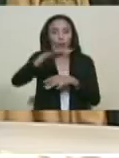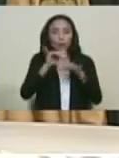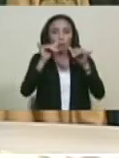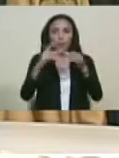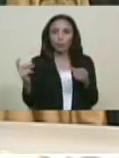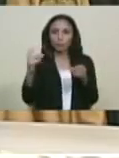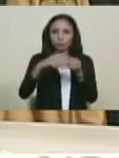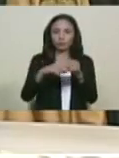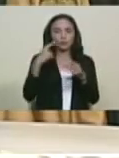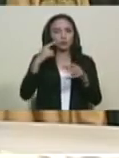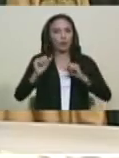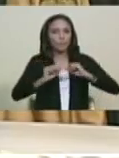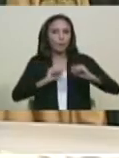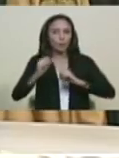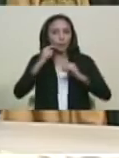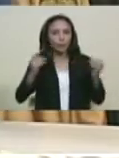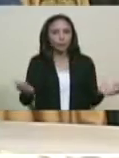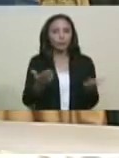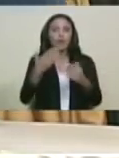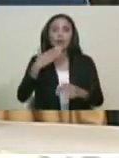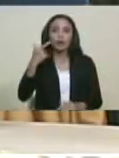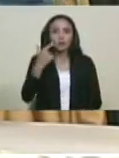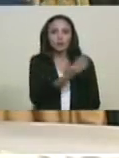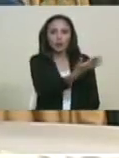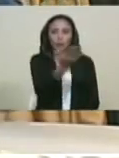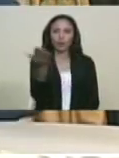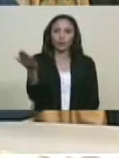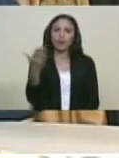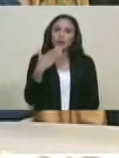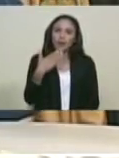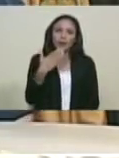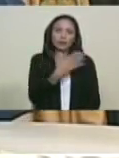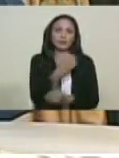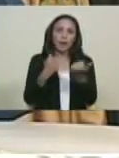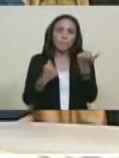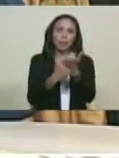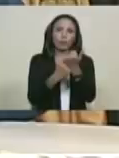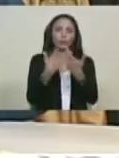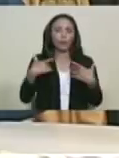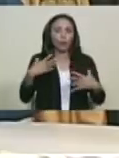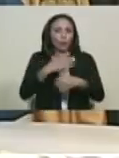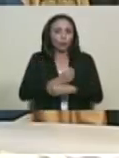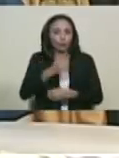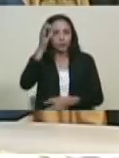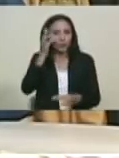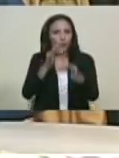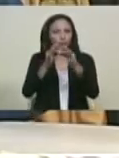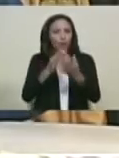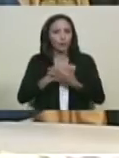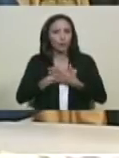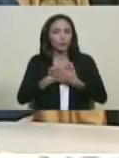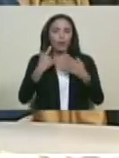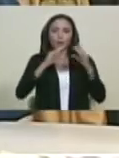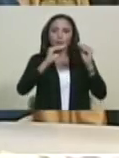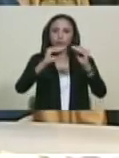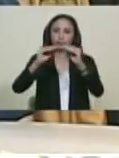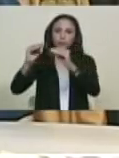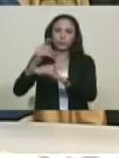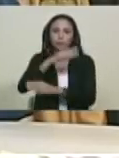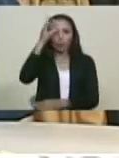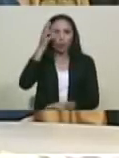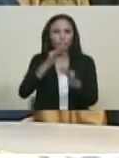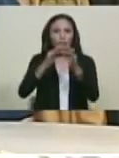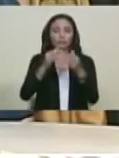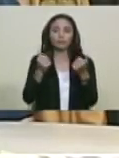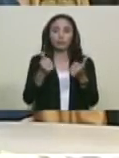esté movilizado les doy las gracias a todas las fuerzas productivas del país confío en su buena fe los convoco de buena fe para que